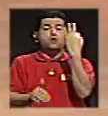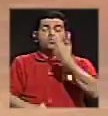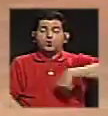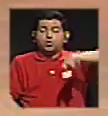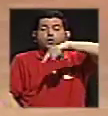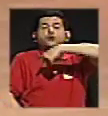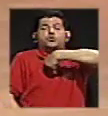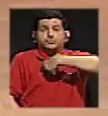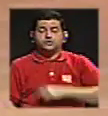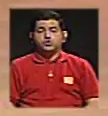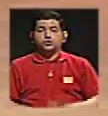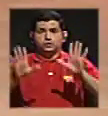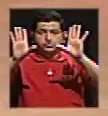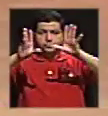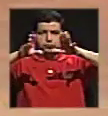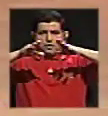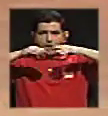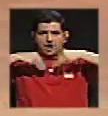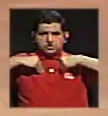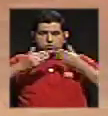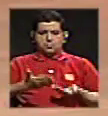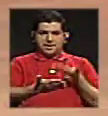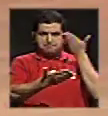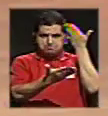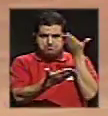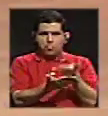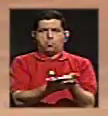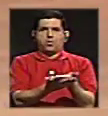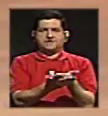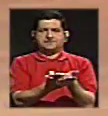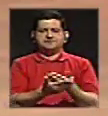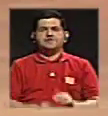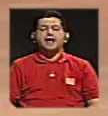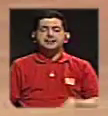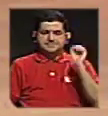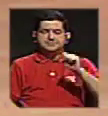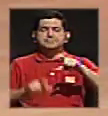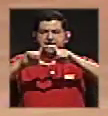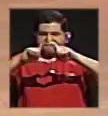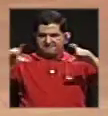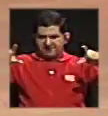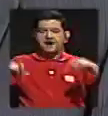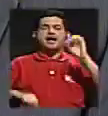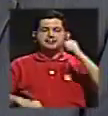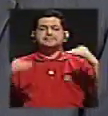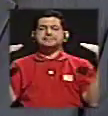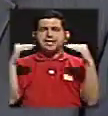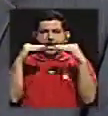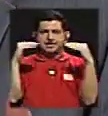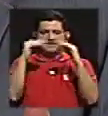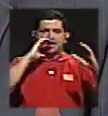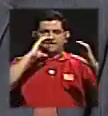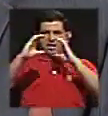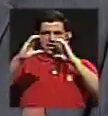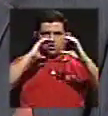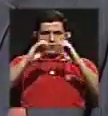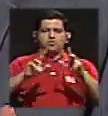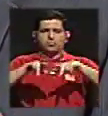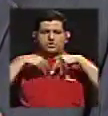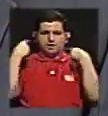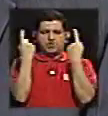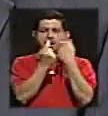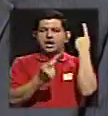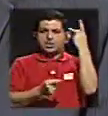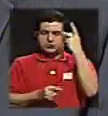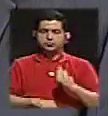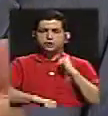vamos a asumir la propuesta de franjas y de equidad en la comunicación de los